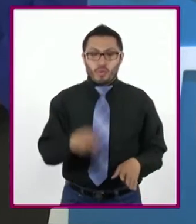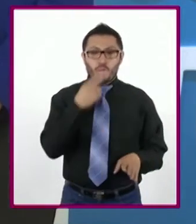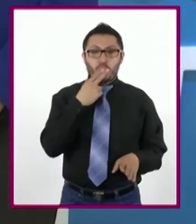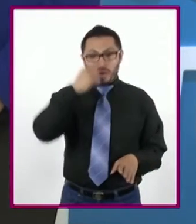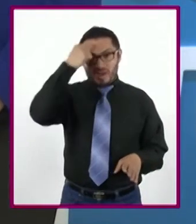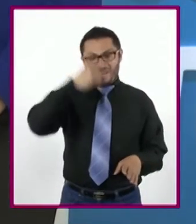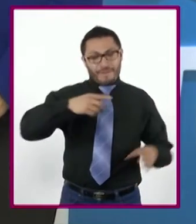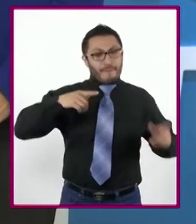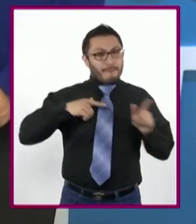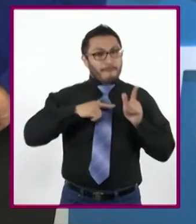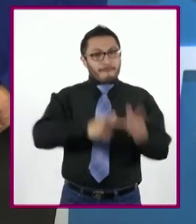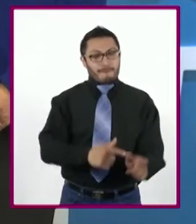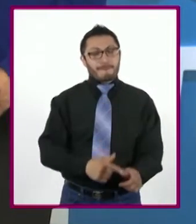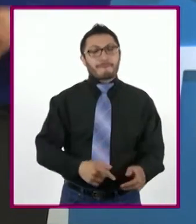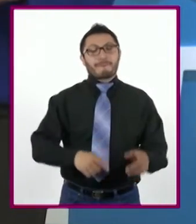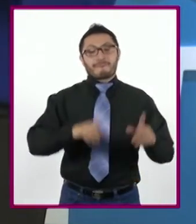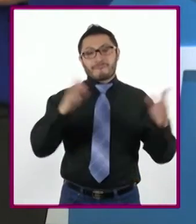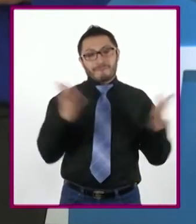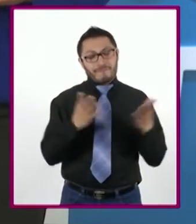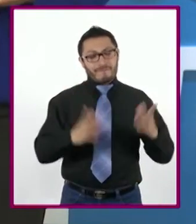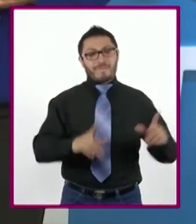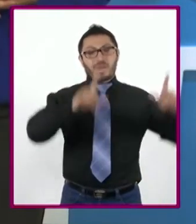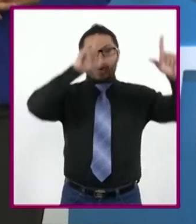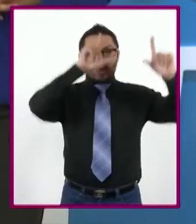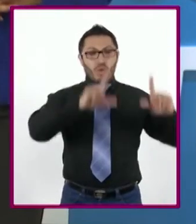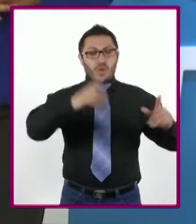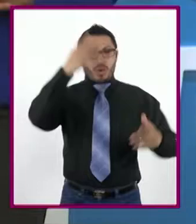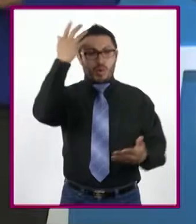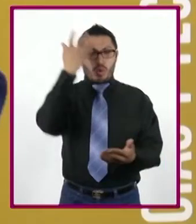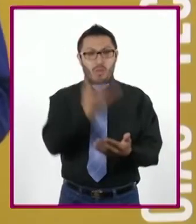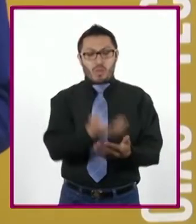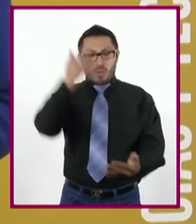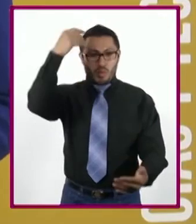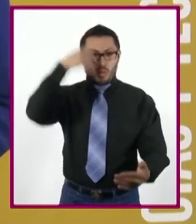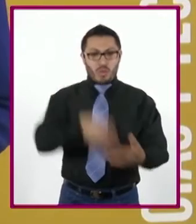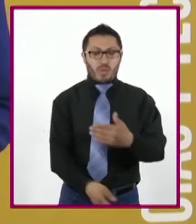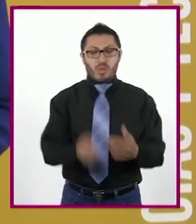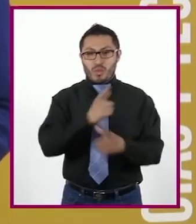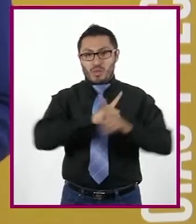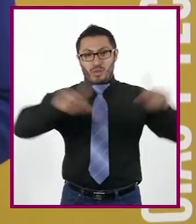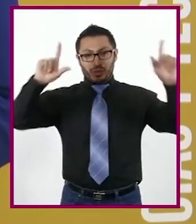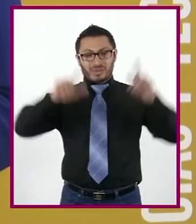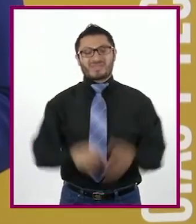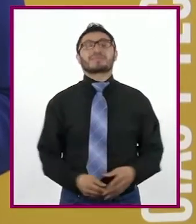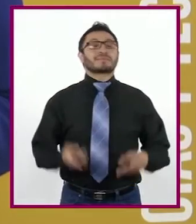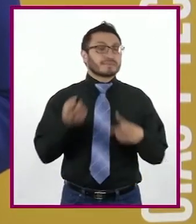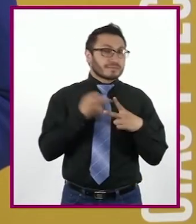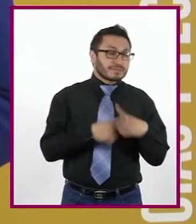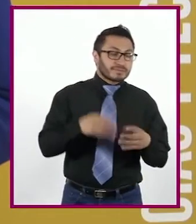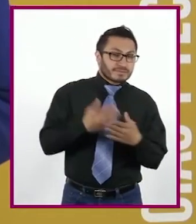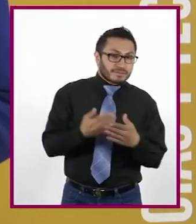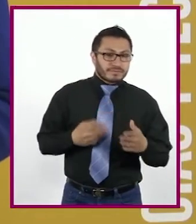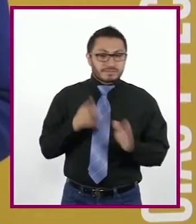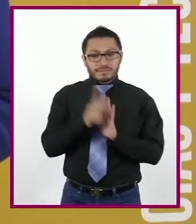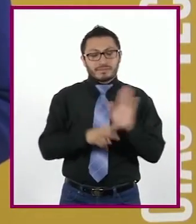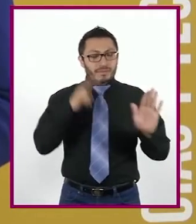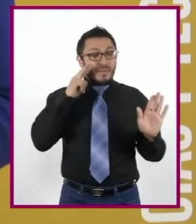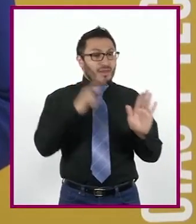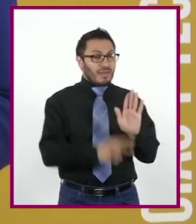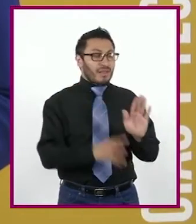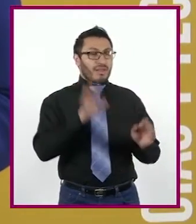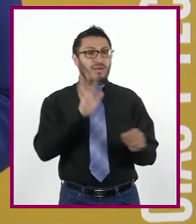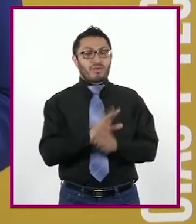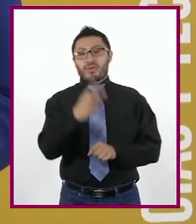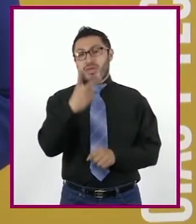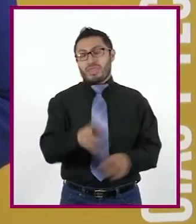útil para construir nuestra gráfica de caída libre? Para empezar, en el video podemos identificar los